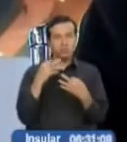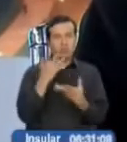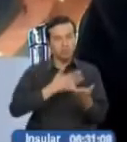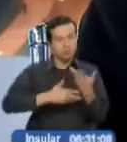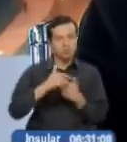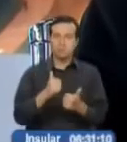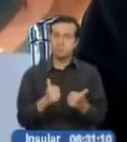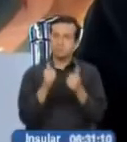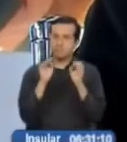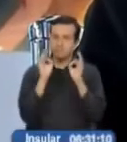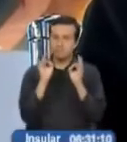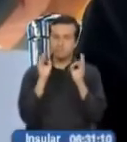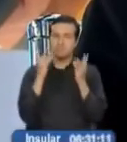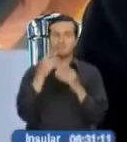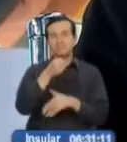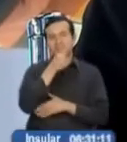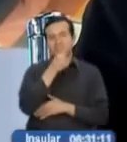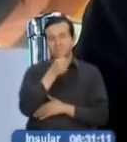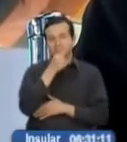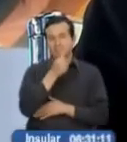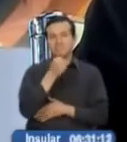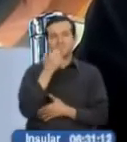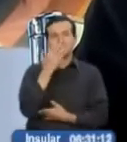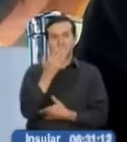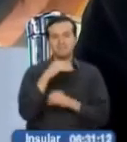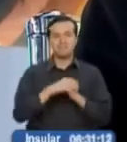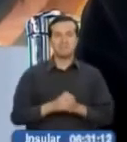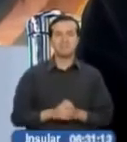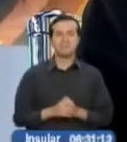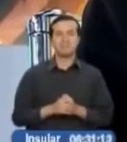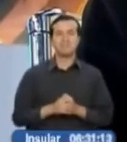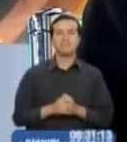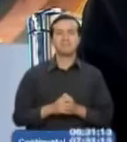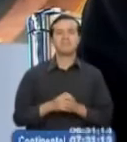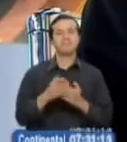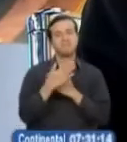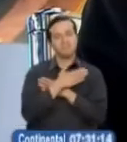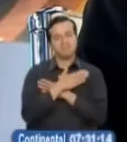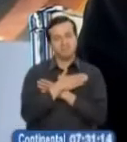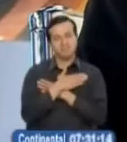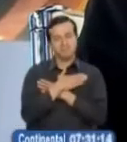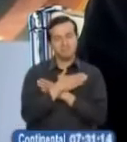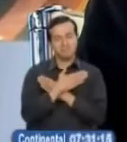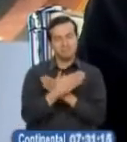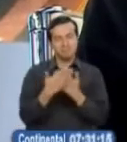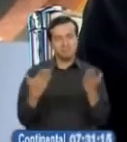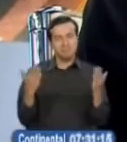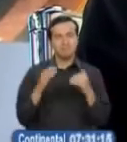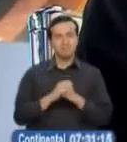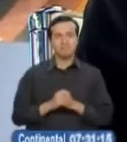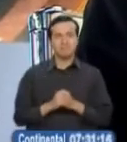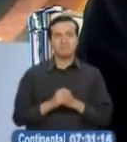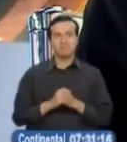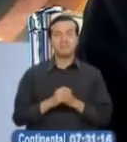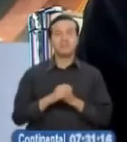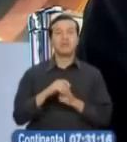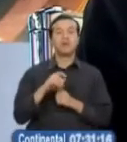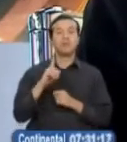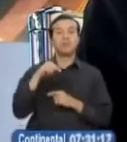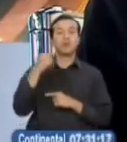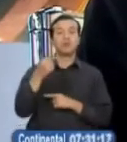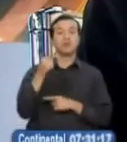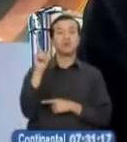convivir. Esto fue Pensamiento Crítico. Soy Carlos Rabascal. Les envío un fuerte abrazo y yo los espero el